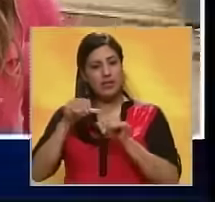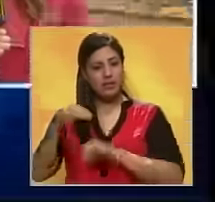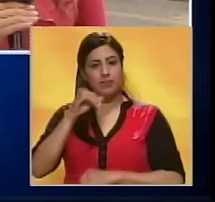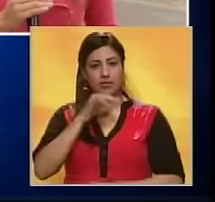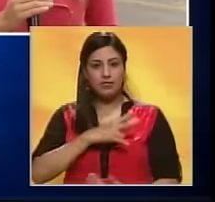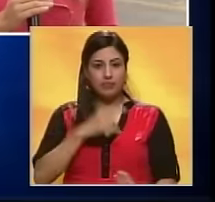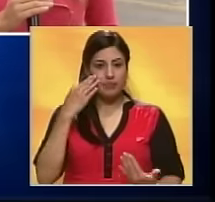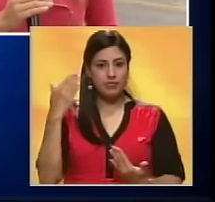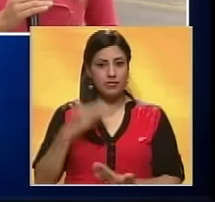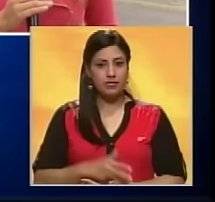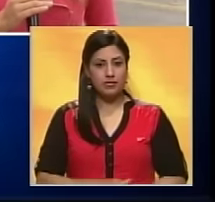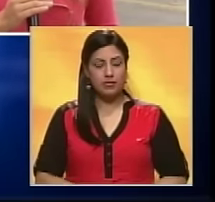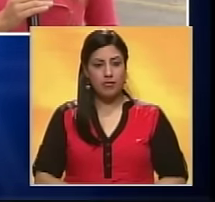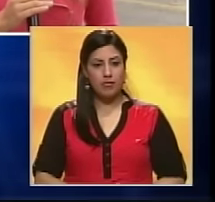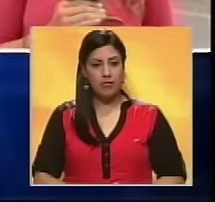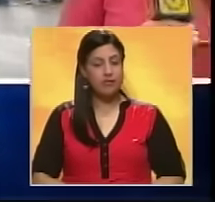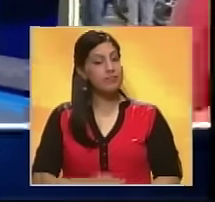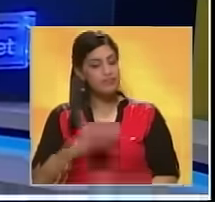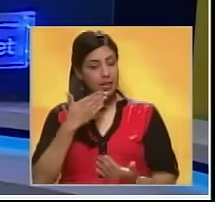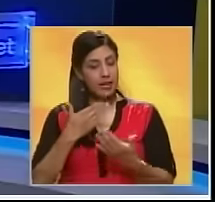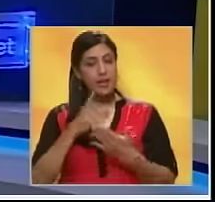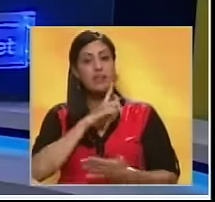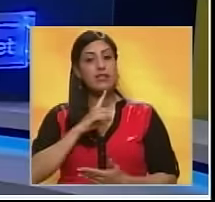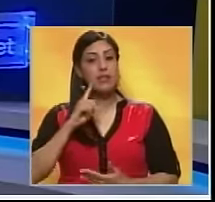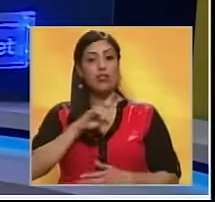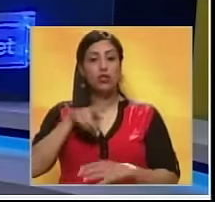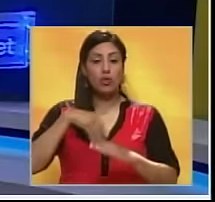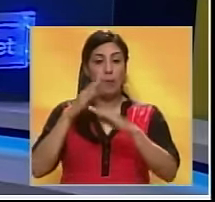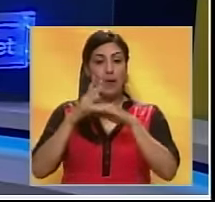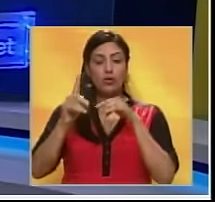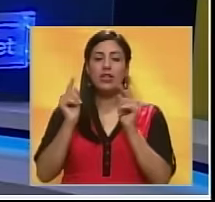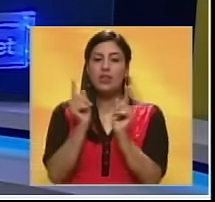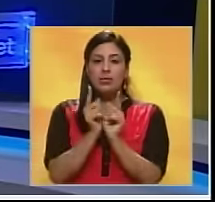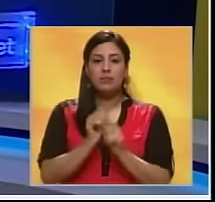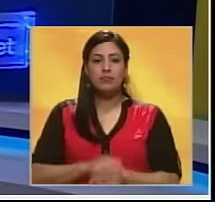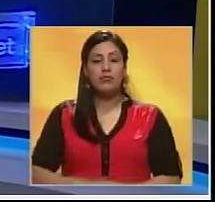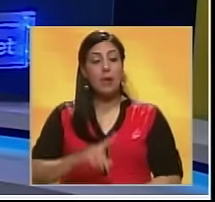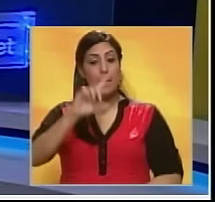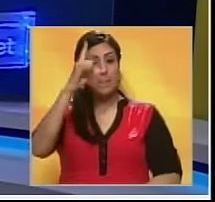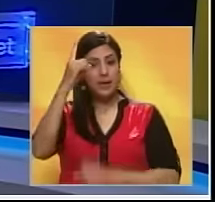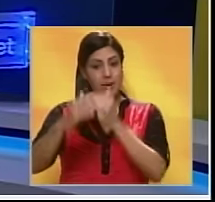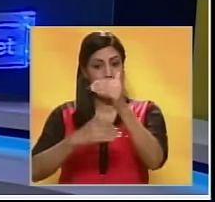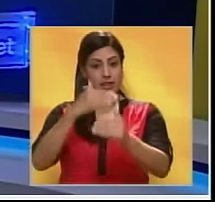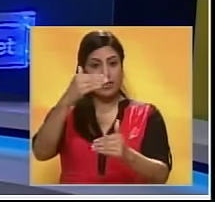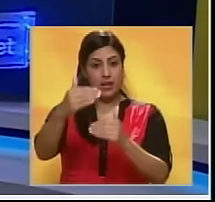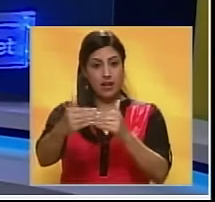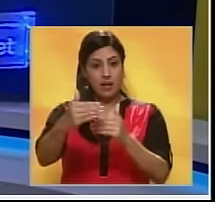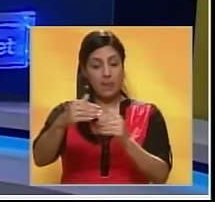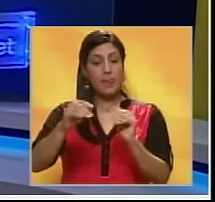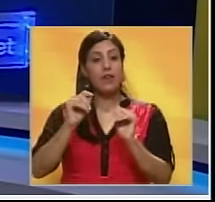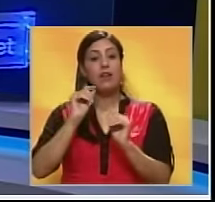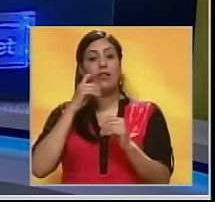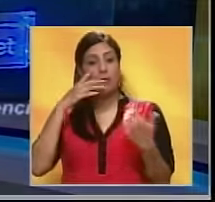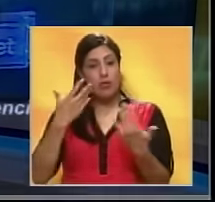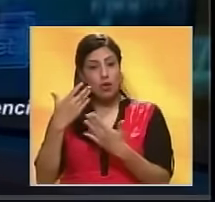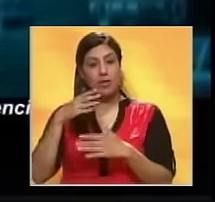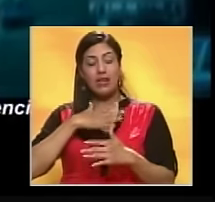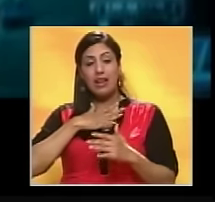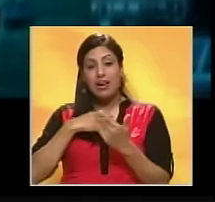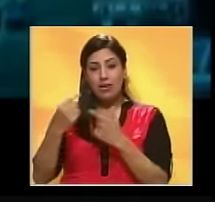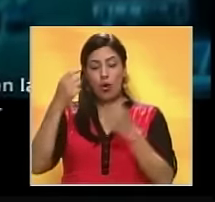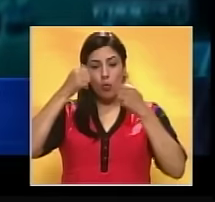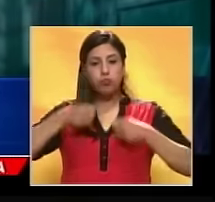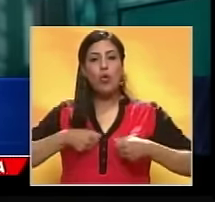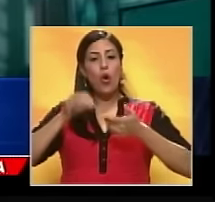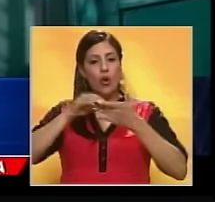Continúen con más de Noticiero Venevisión. Gracias, Diana. Hacemos una pausa y en breve. Primer adelanto. Deadpool se pone el traje